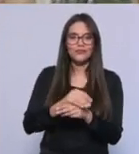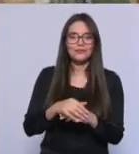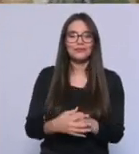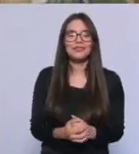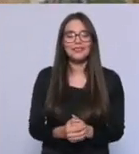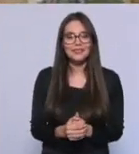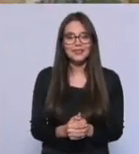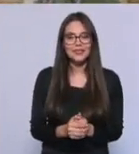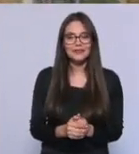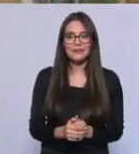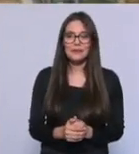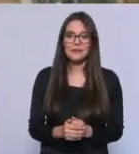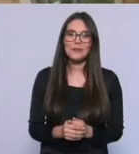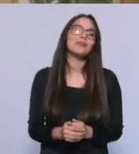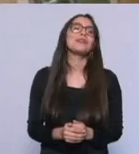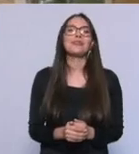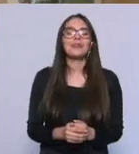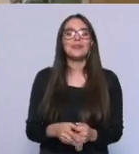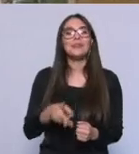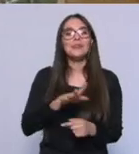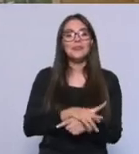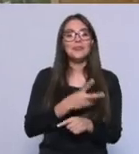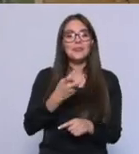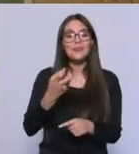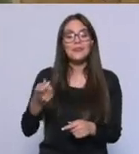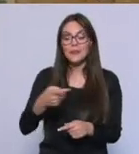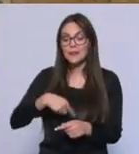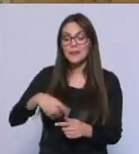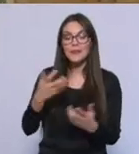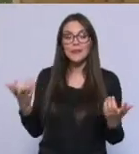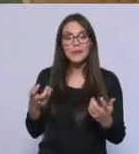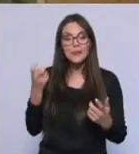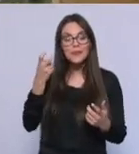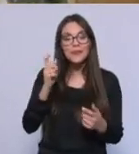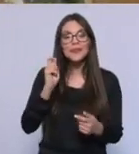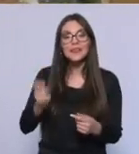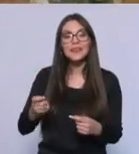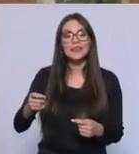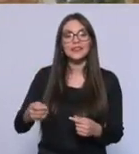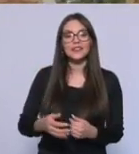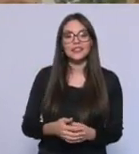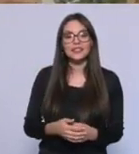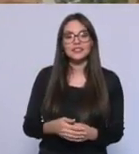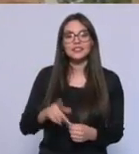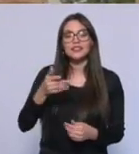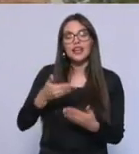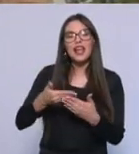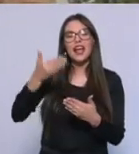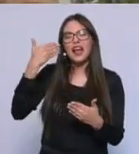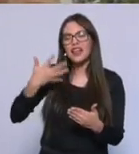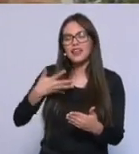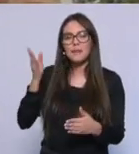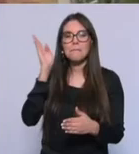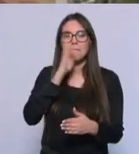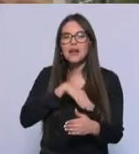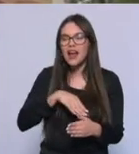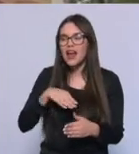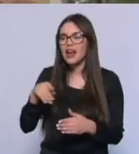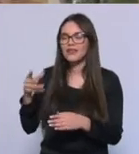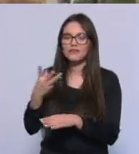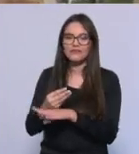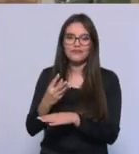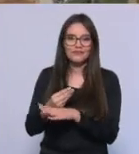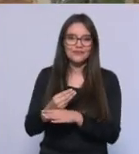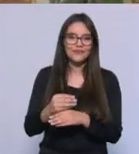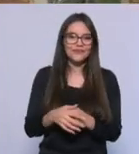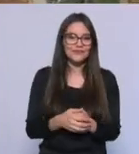terminada. Lo que le hacemos, en este caso, de este lado, se le raspó el material que tenía del año pasado. A quedar